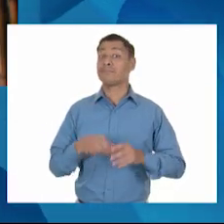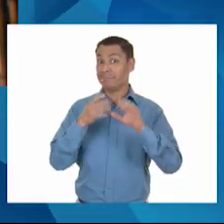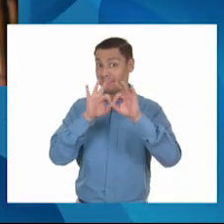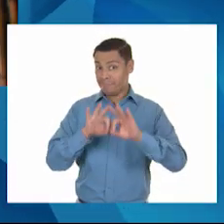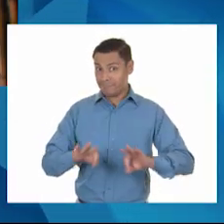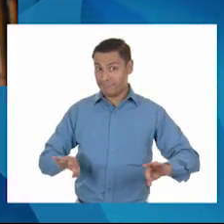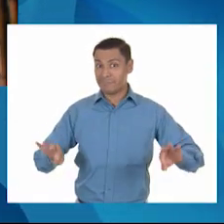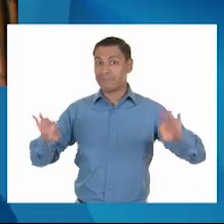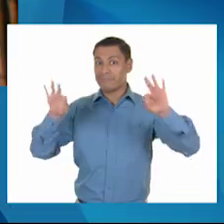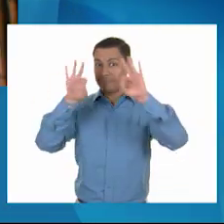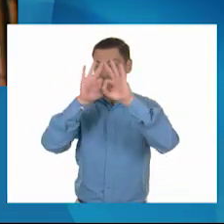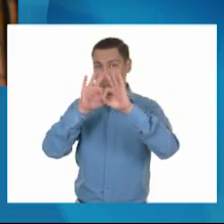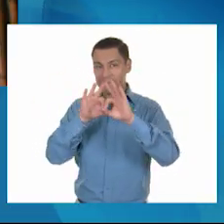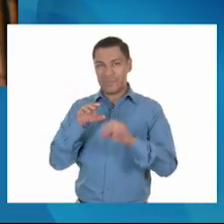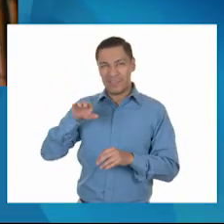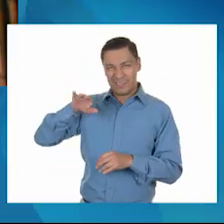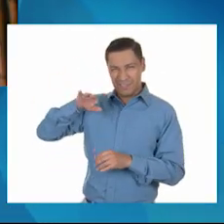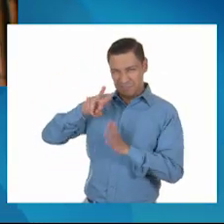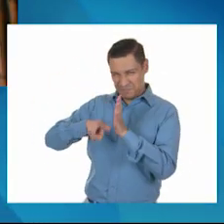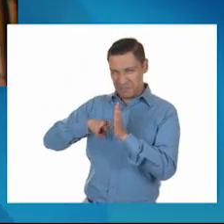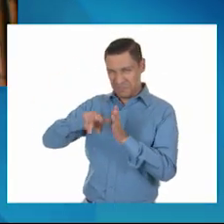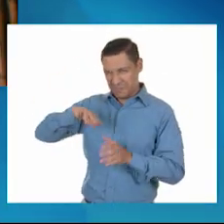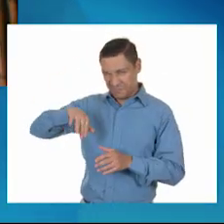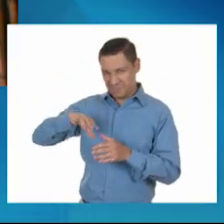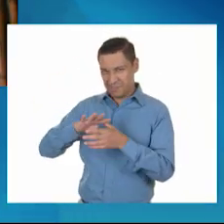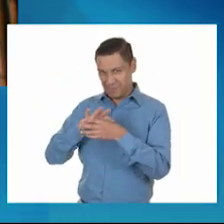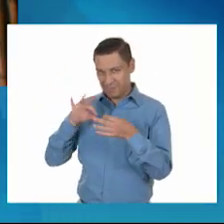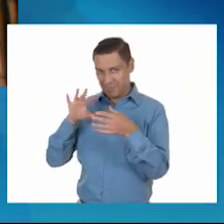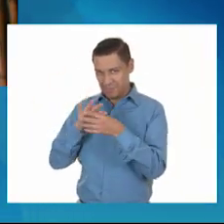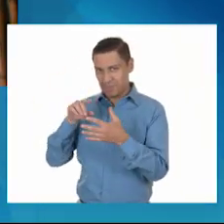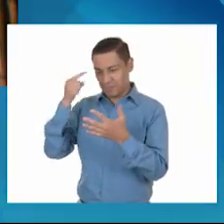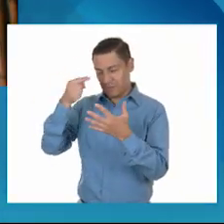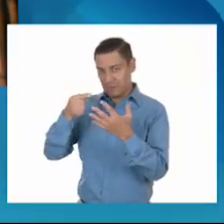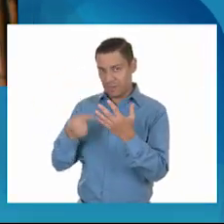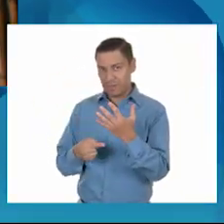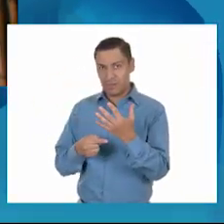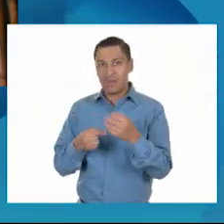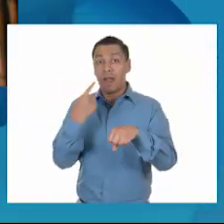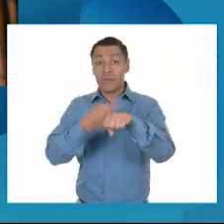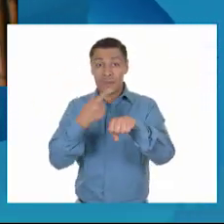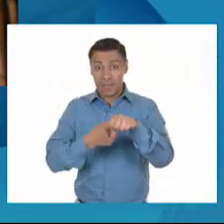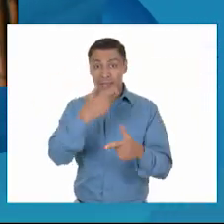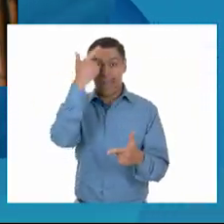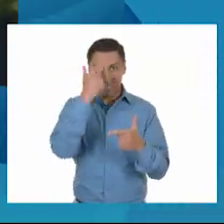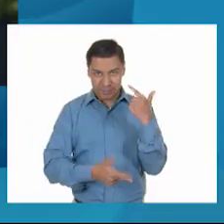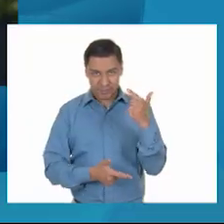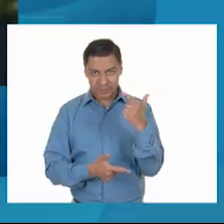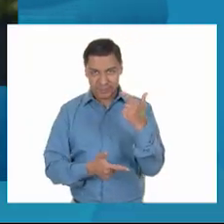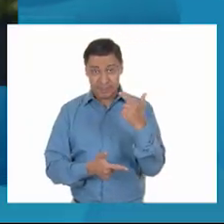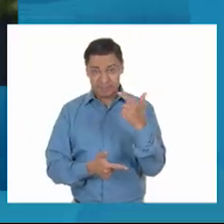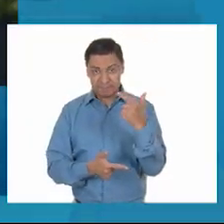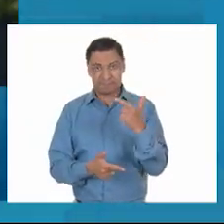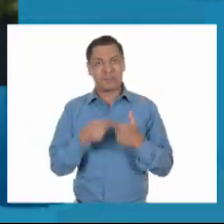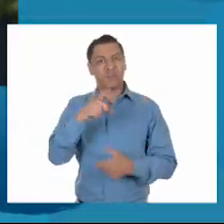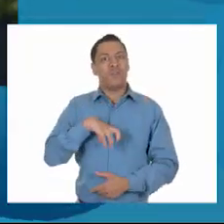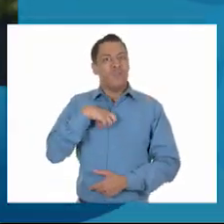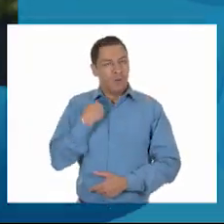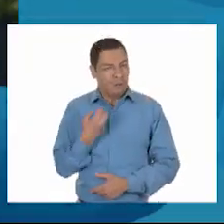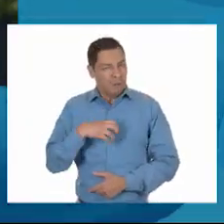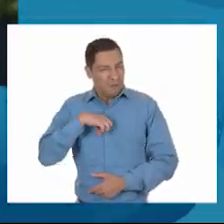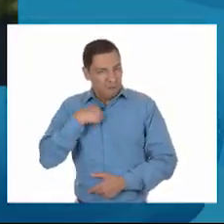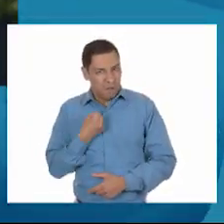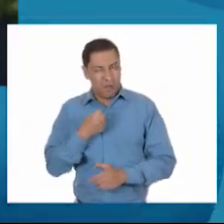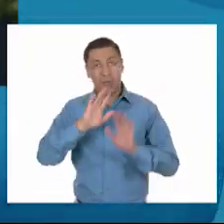importante continuar con las recomendaciones para evitar contagios de COVID. Trata de no